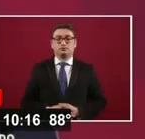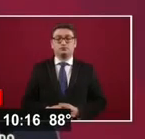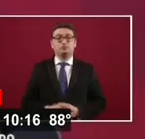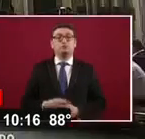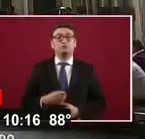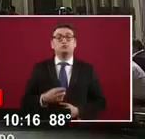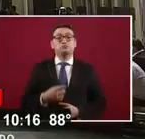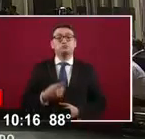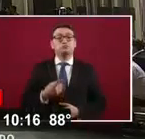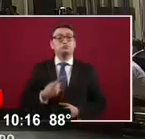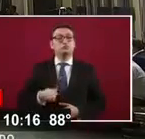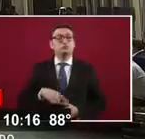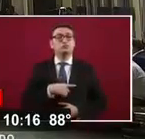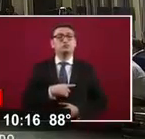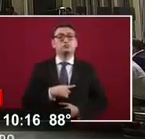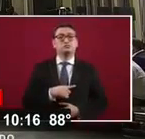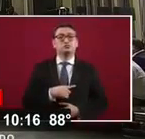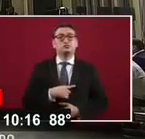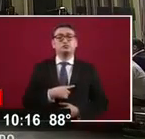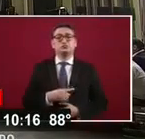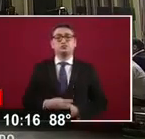sin